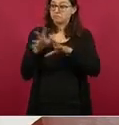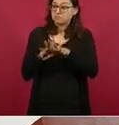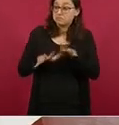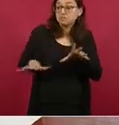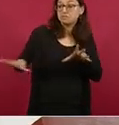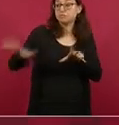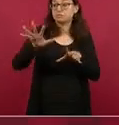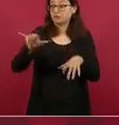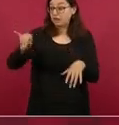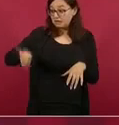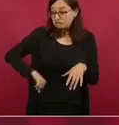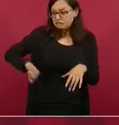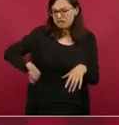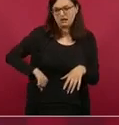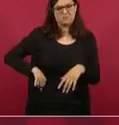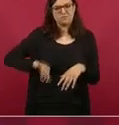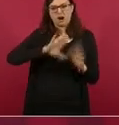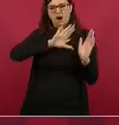Ay, nanita.